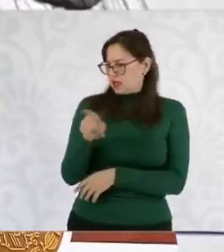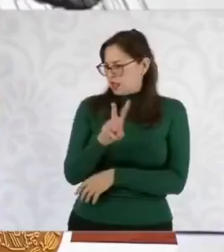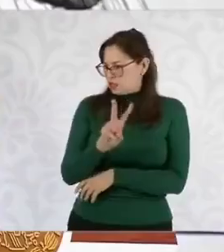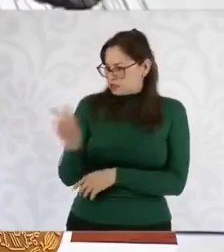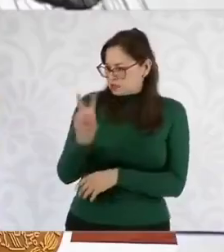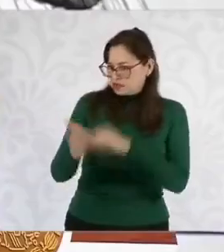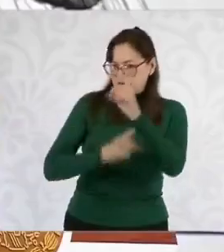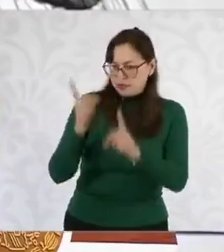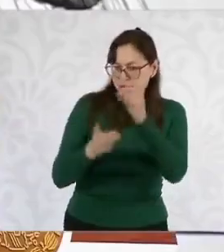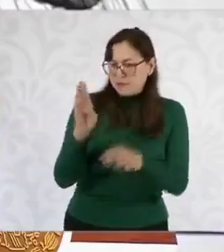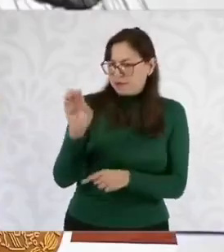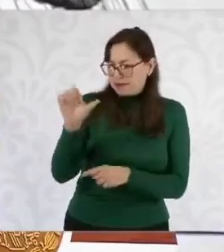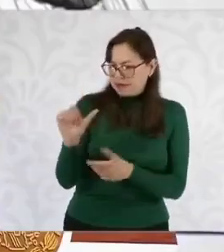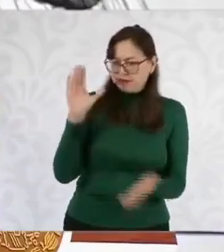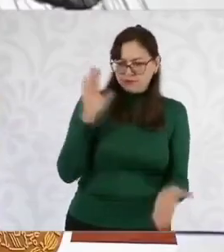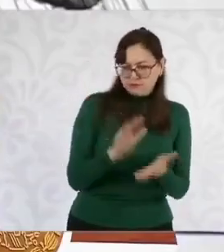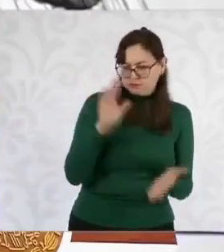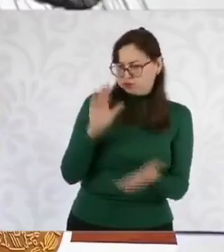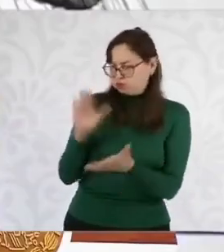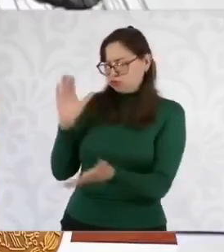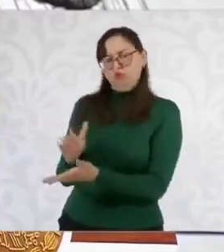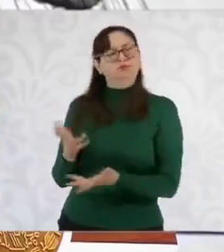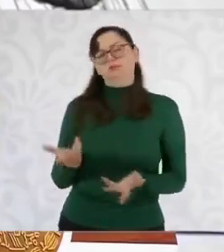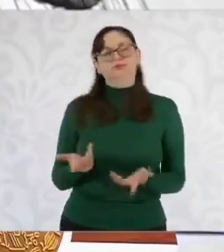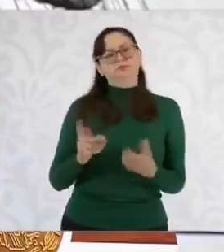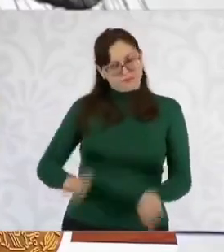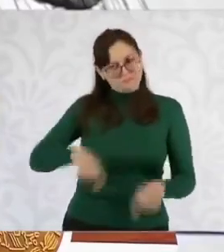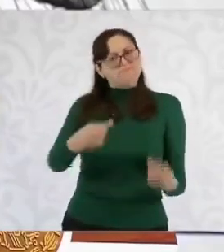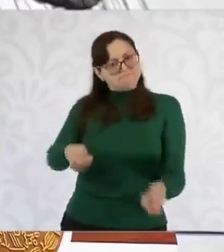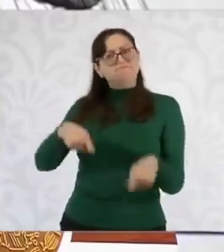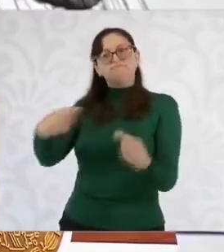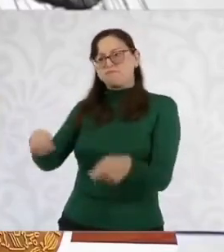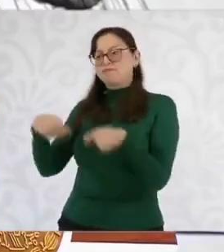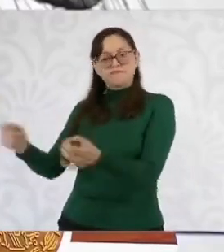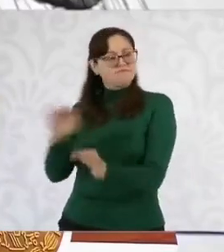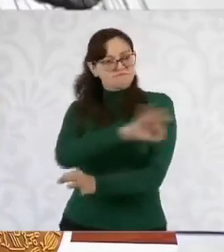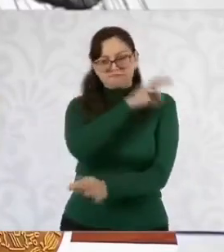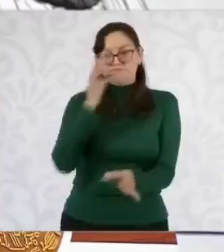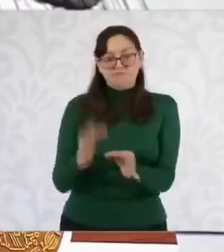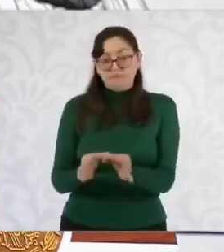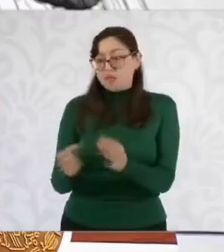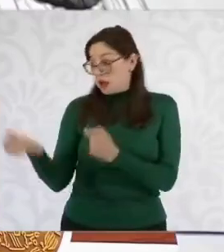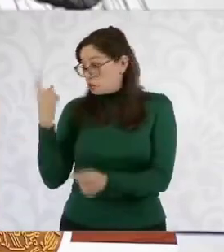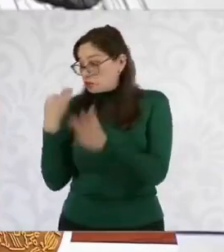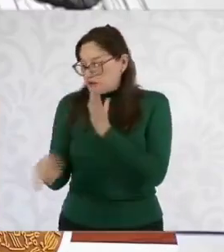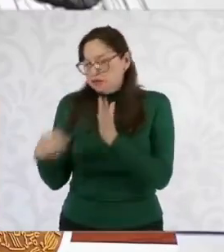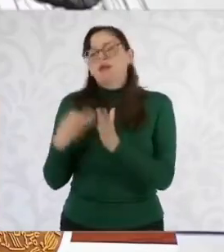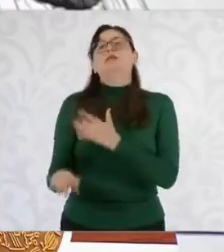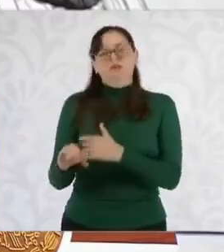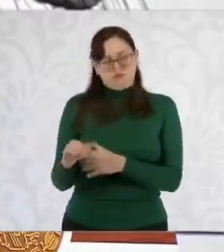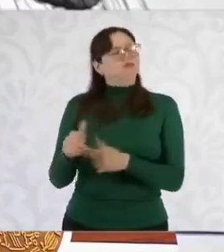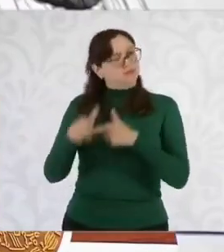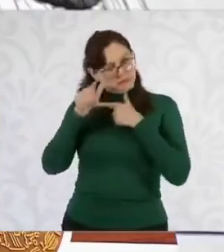becas todas las hemos restaurado y Seguiremos trabajando en los casos que hacía haga falta